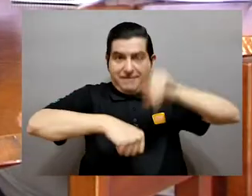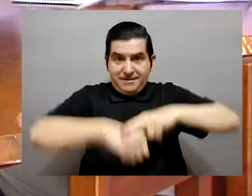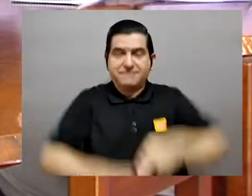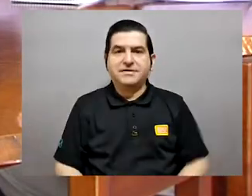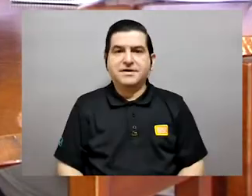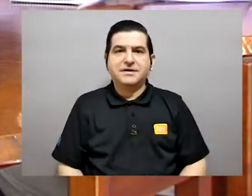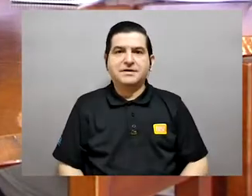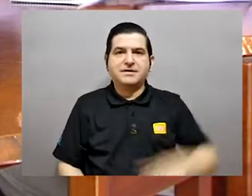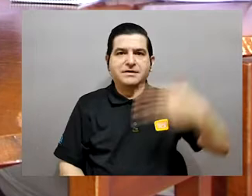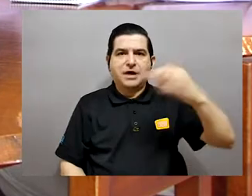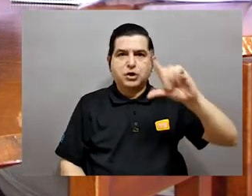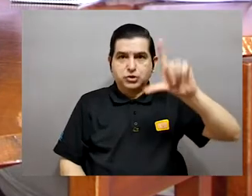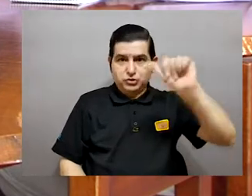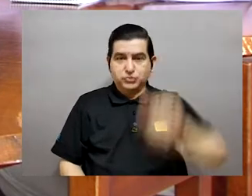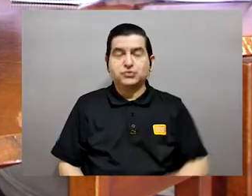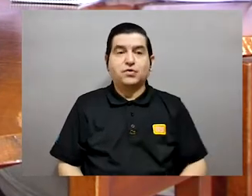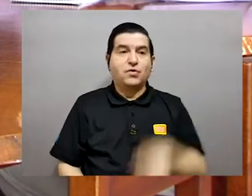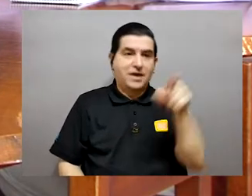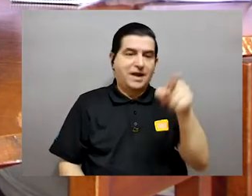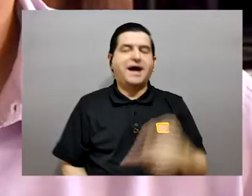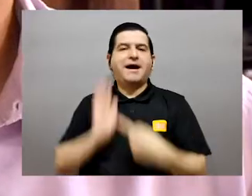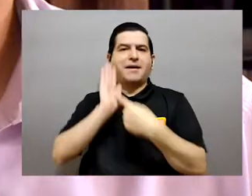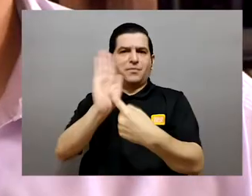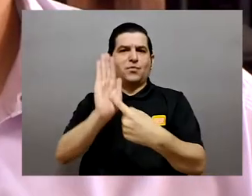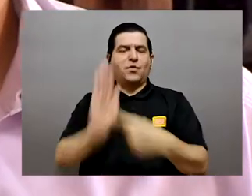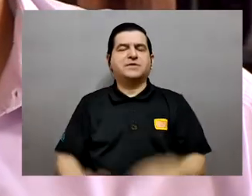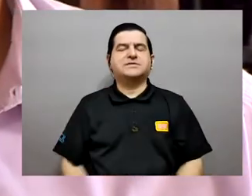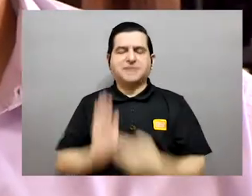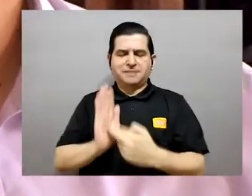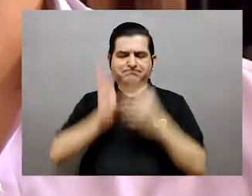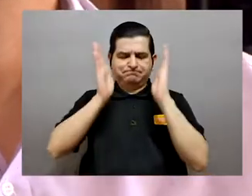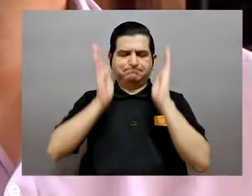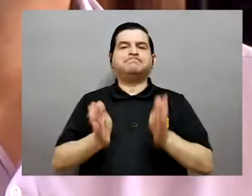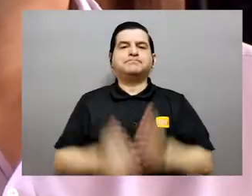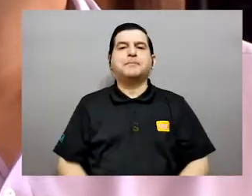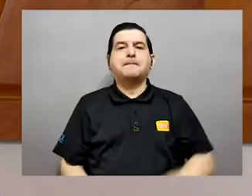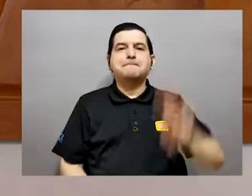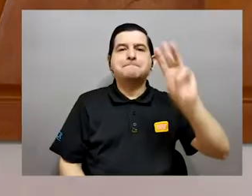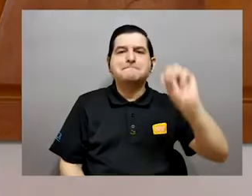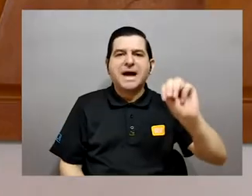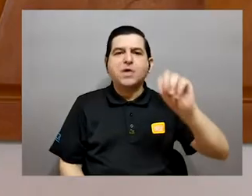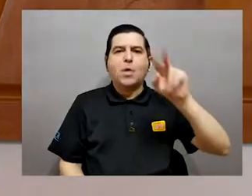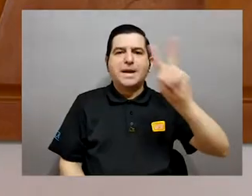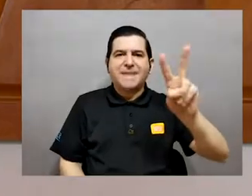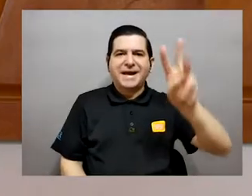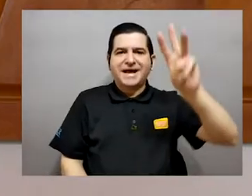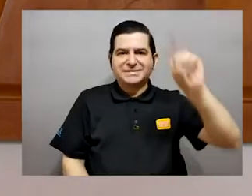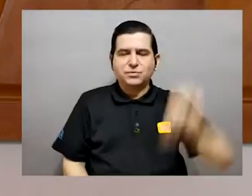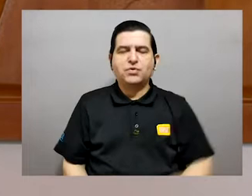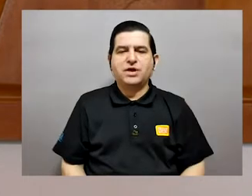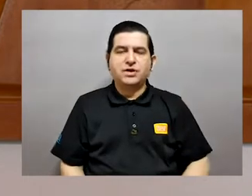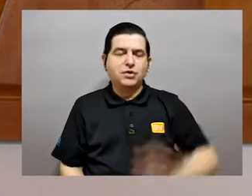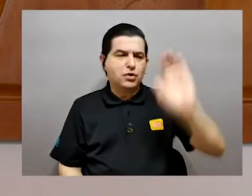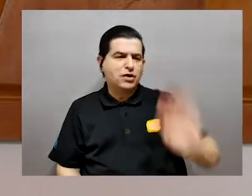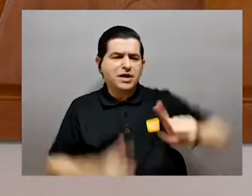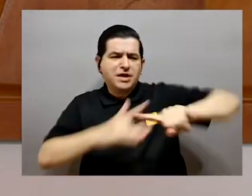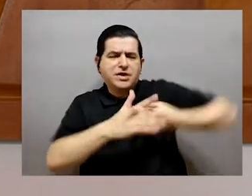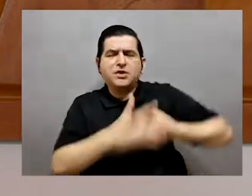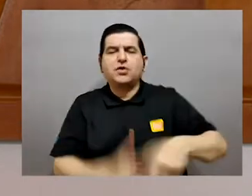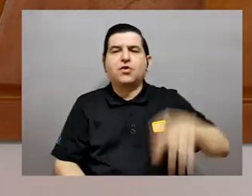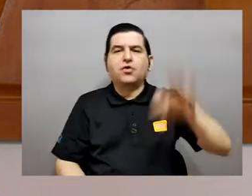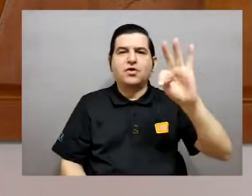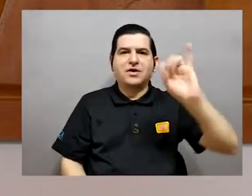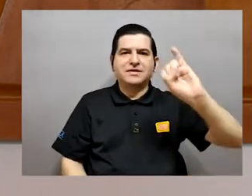7 años después ingreso a primer grado, ahí en la escuela, ¿verdad? Con todas las, estamos hablando